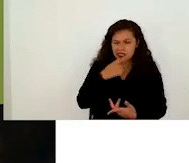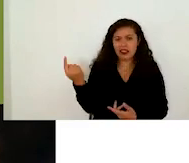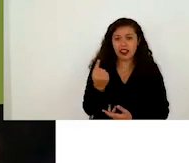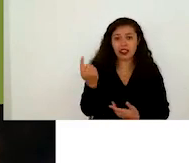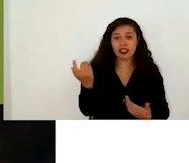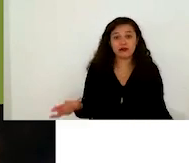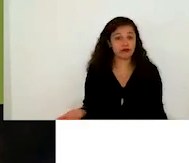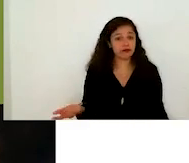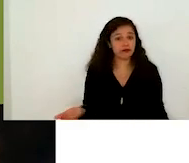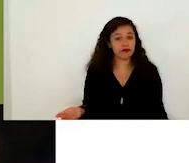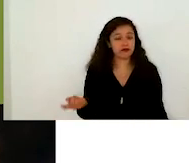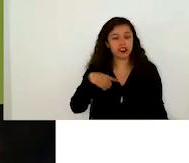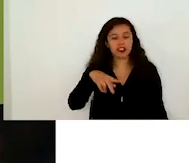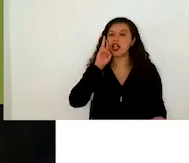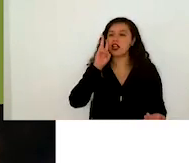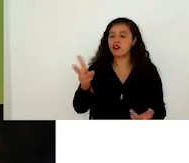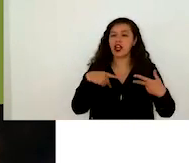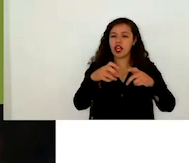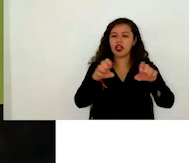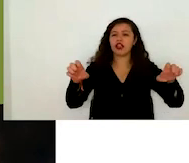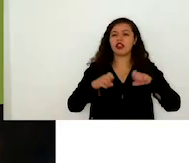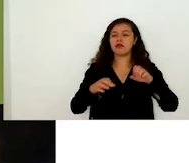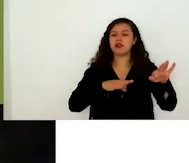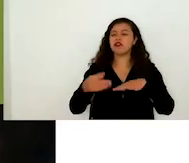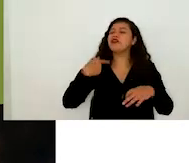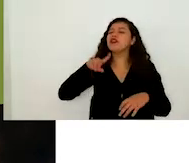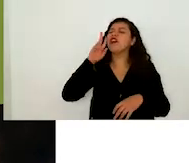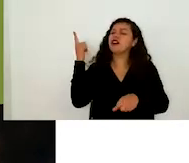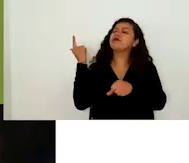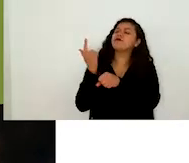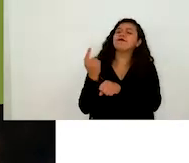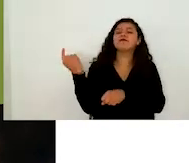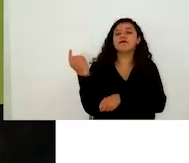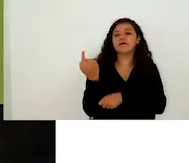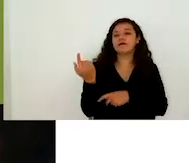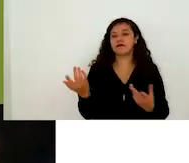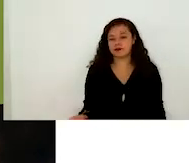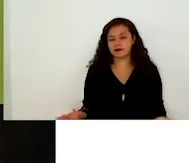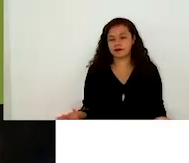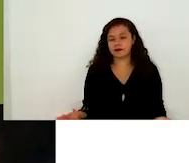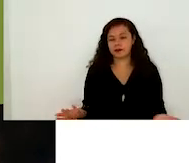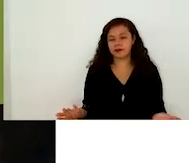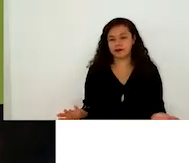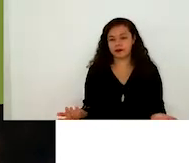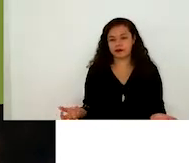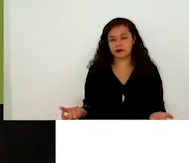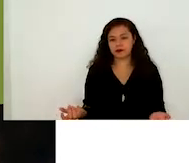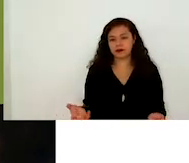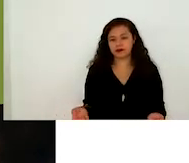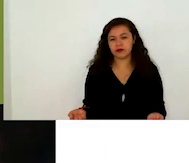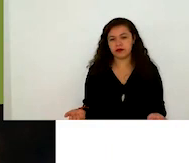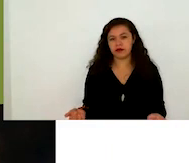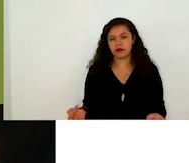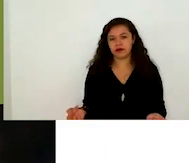si lo observan en el equipo de trabajo que están observando que pueden de lo que pueden darse